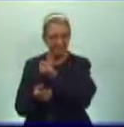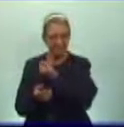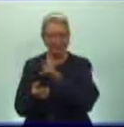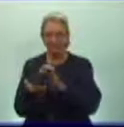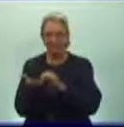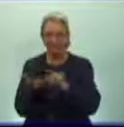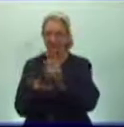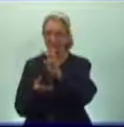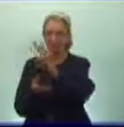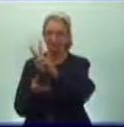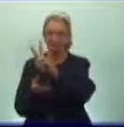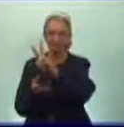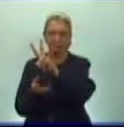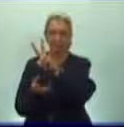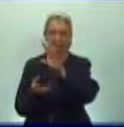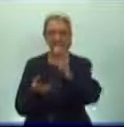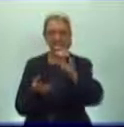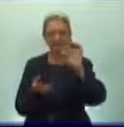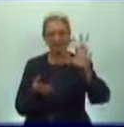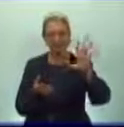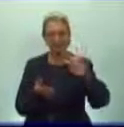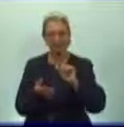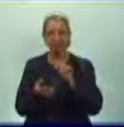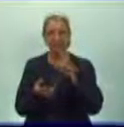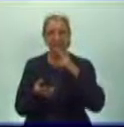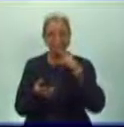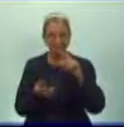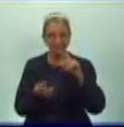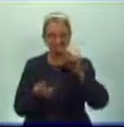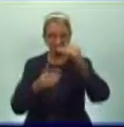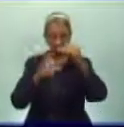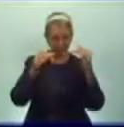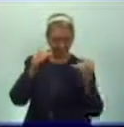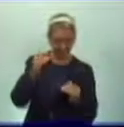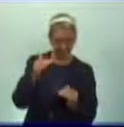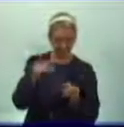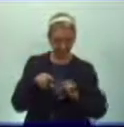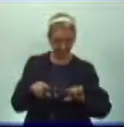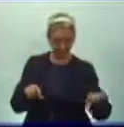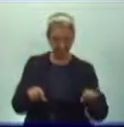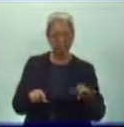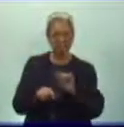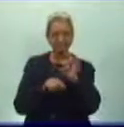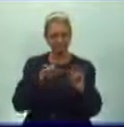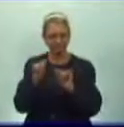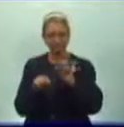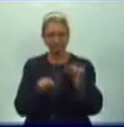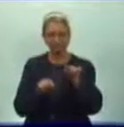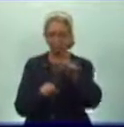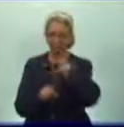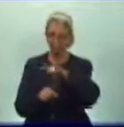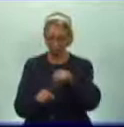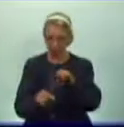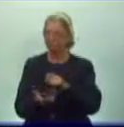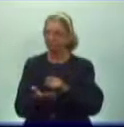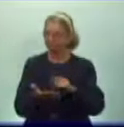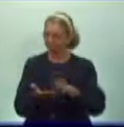205. Y van a responder las actividades que aparecen al final de cada texto. Así que se los voy a dejar ahí para que lo copien.